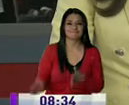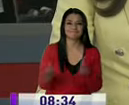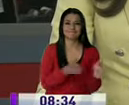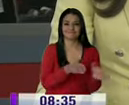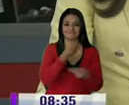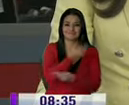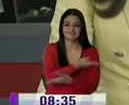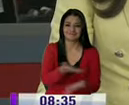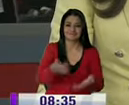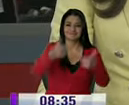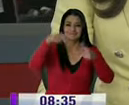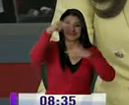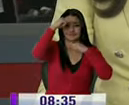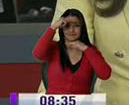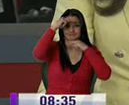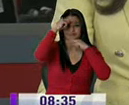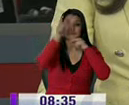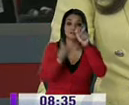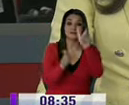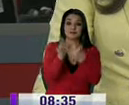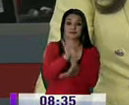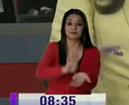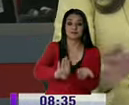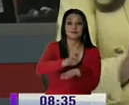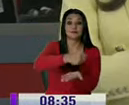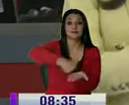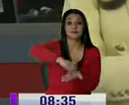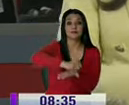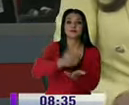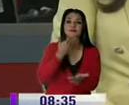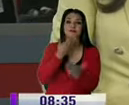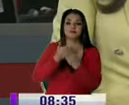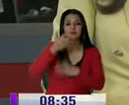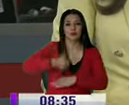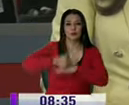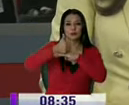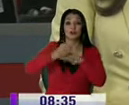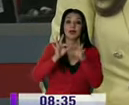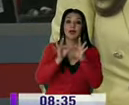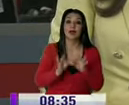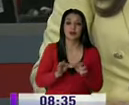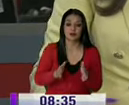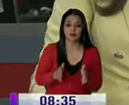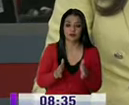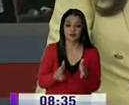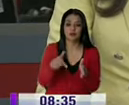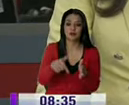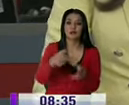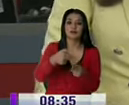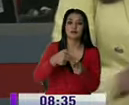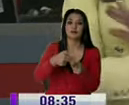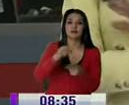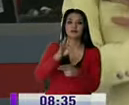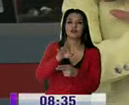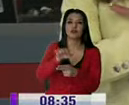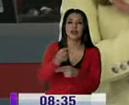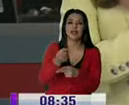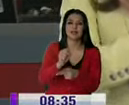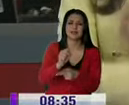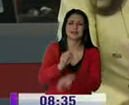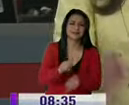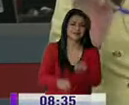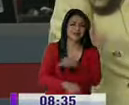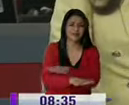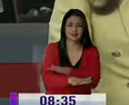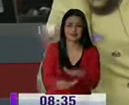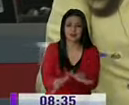es que los moradores del sector de Solanda, al sur de Quito, agradecen a las autoridades por el arreglo vial de la calle Lorenzo Flores, que se encontraba en